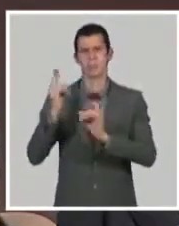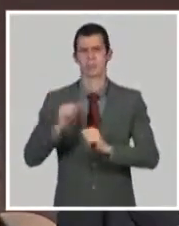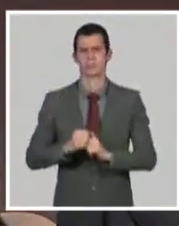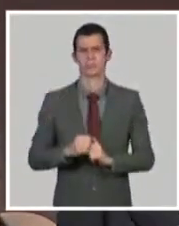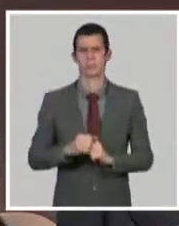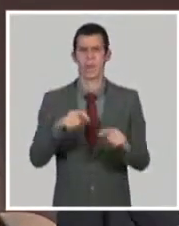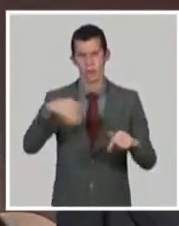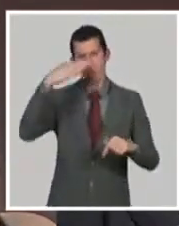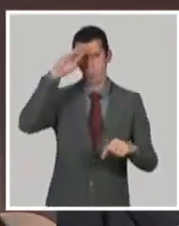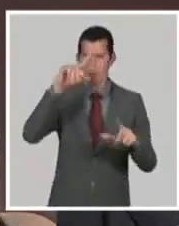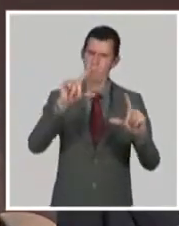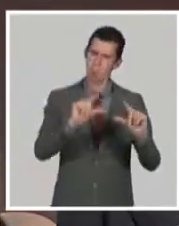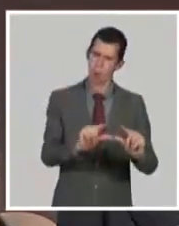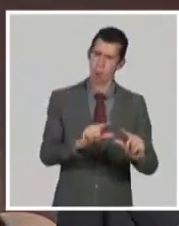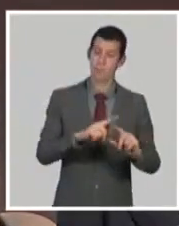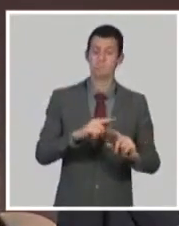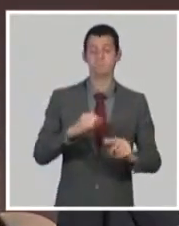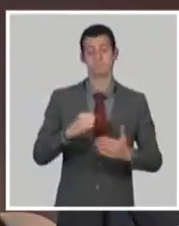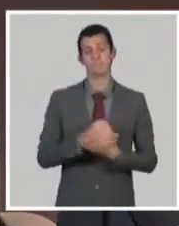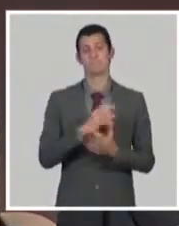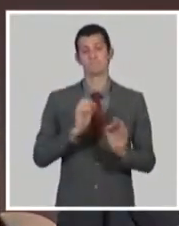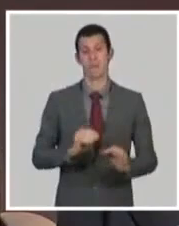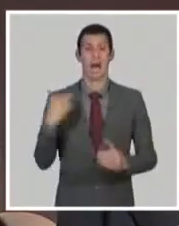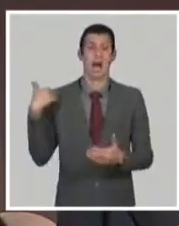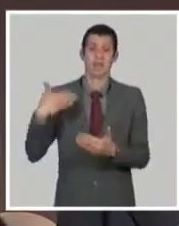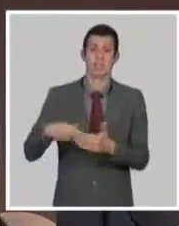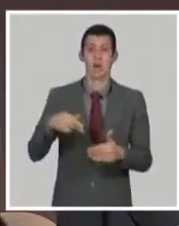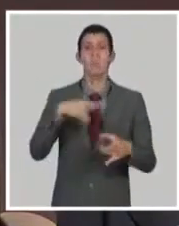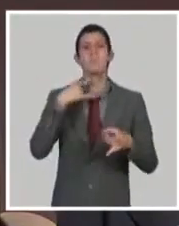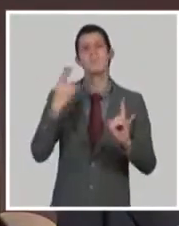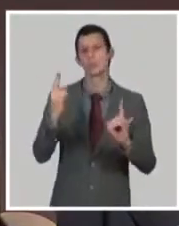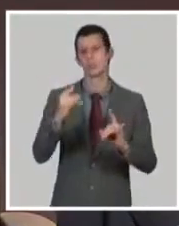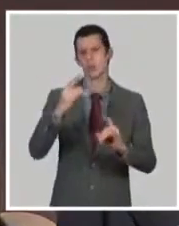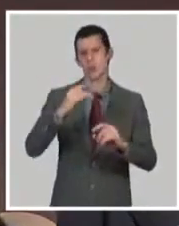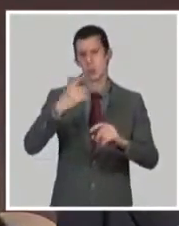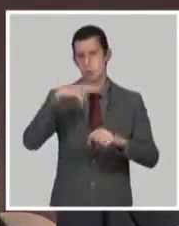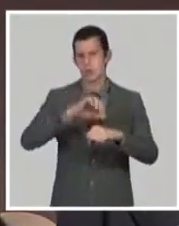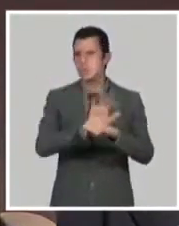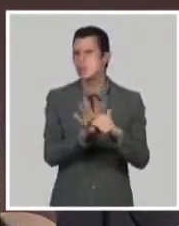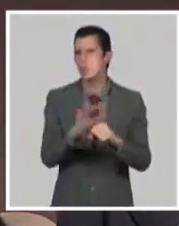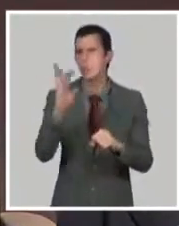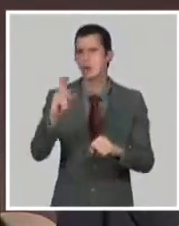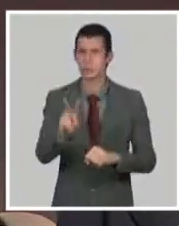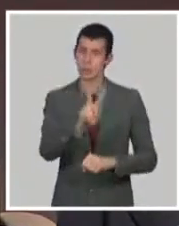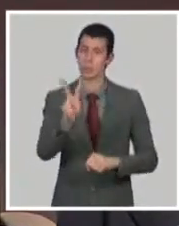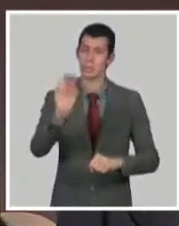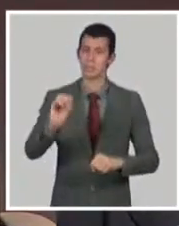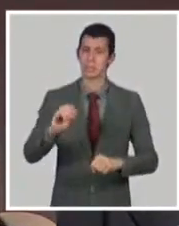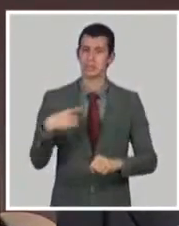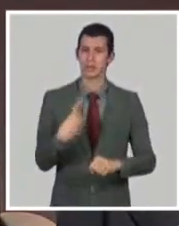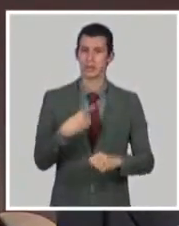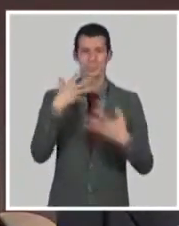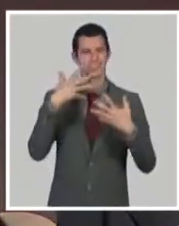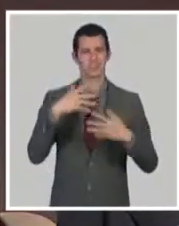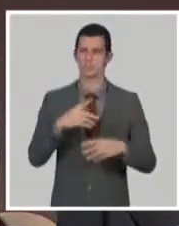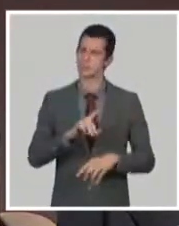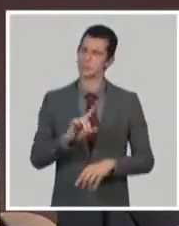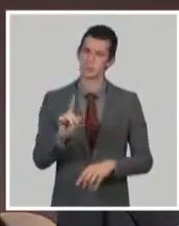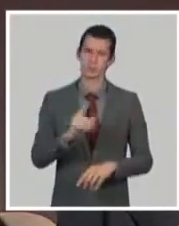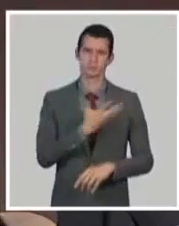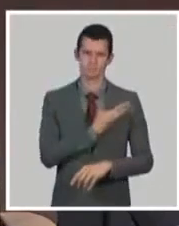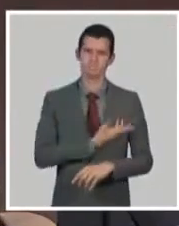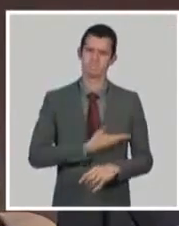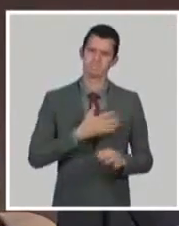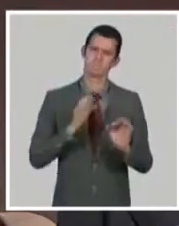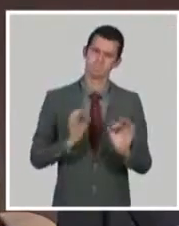el fallecimiento de 220 cubanos, eso no nos duele, y por eso el llamado permanente de